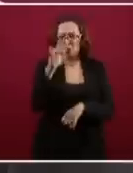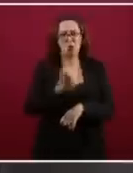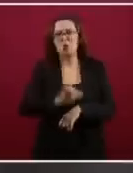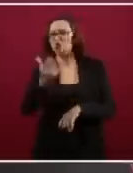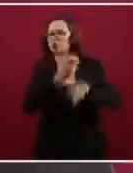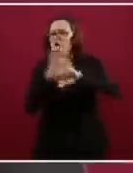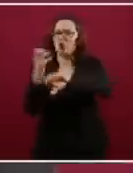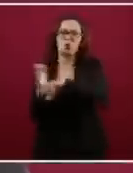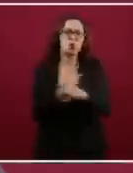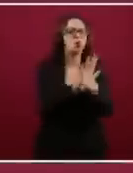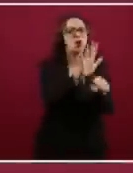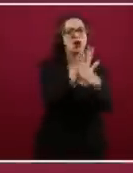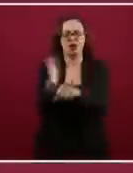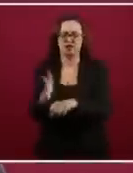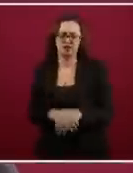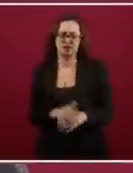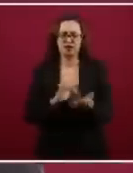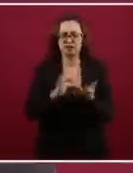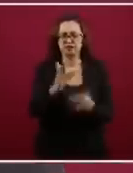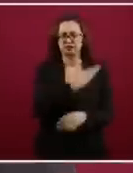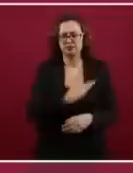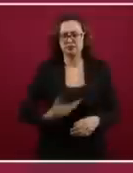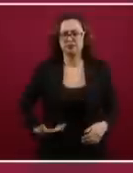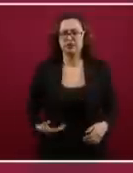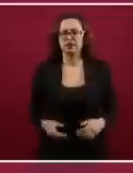Mágicos. Gracias, presidente. Sí, bueno,